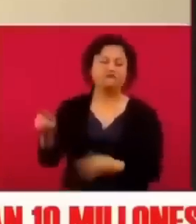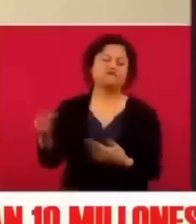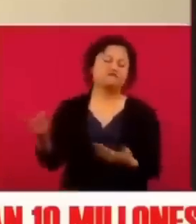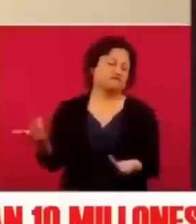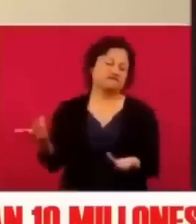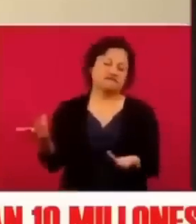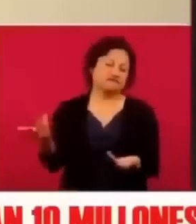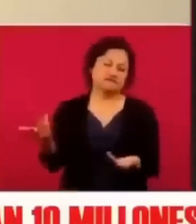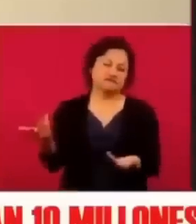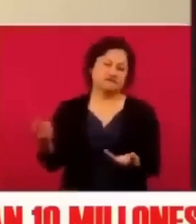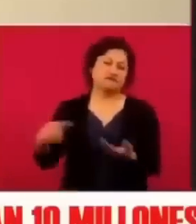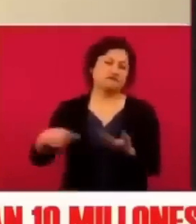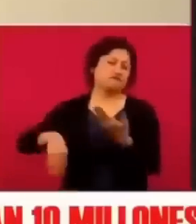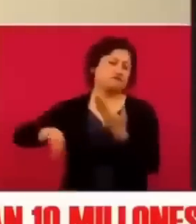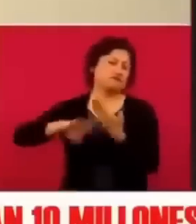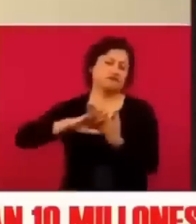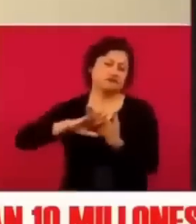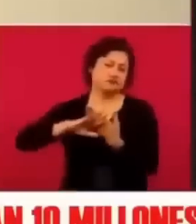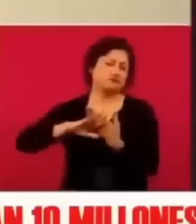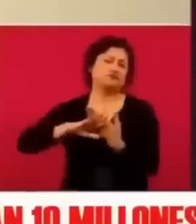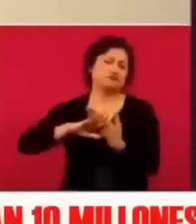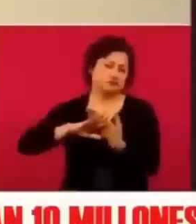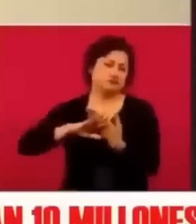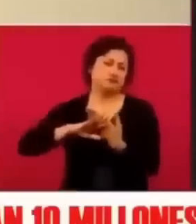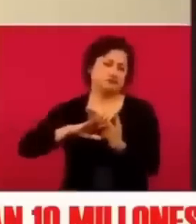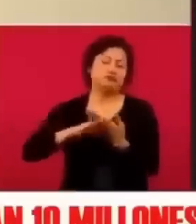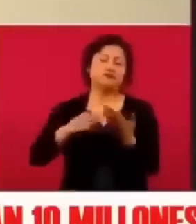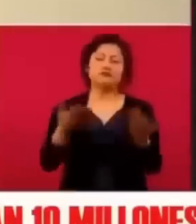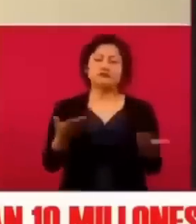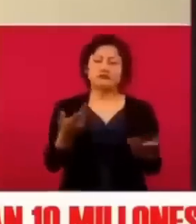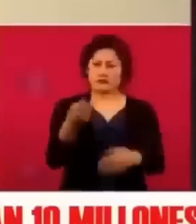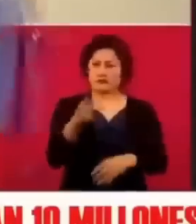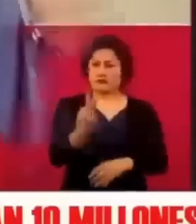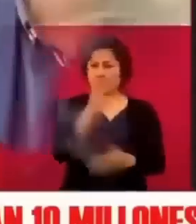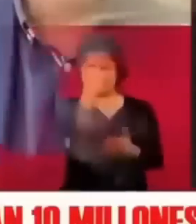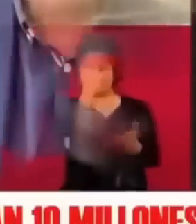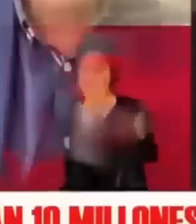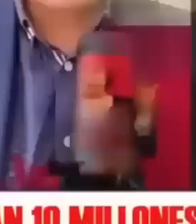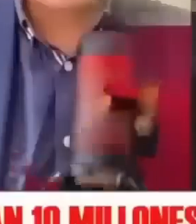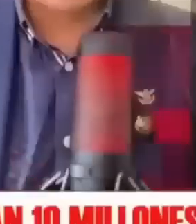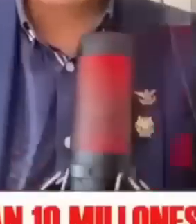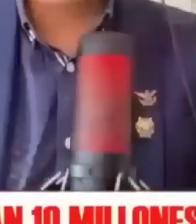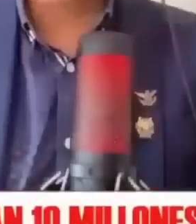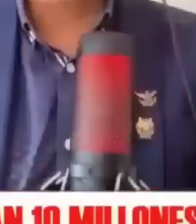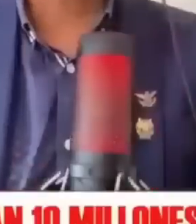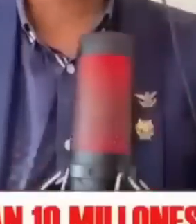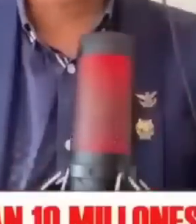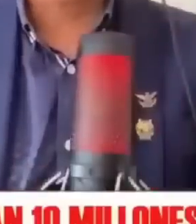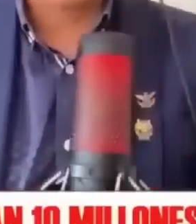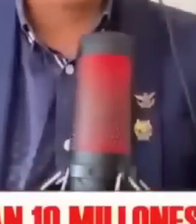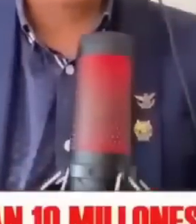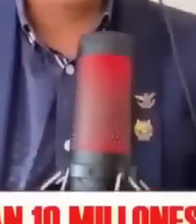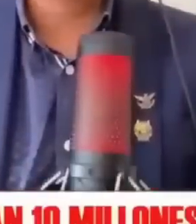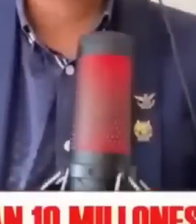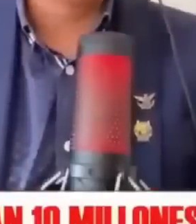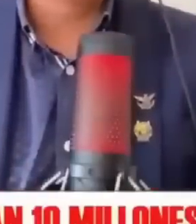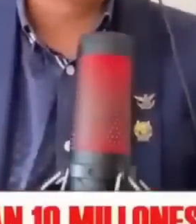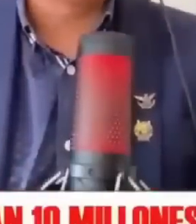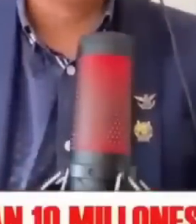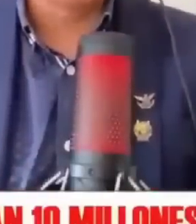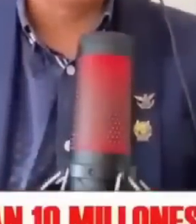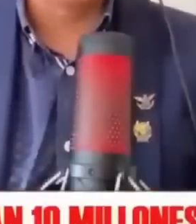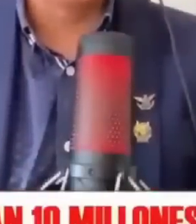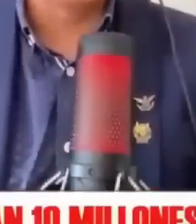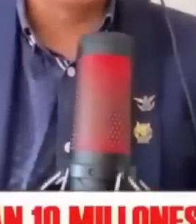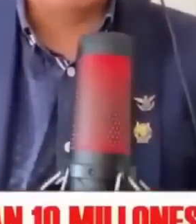Están en contra de nosotros, pero no hay ninguna ilegalidad. Y es que en diversas ocasiones, diversos